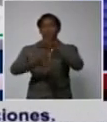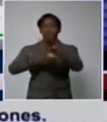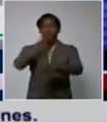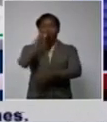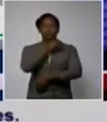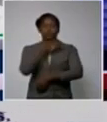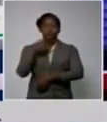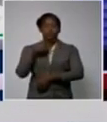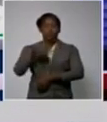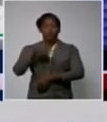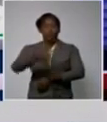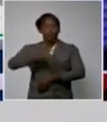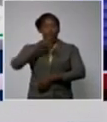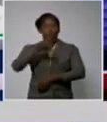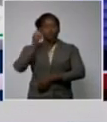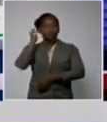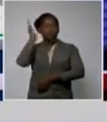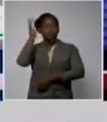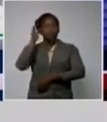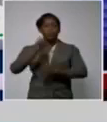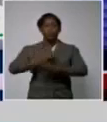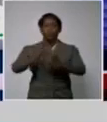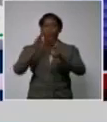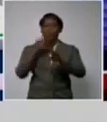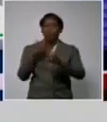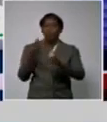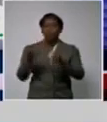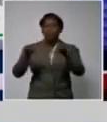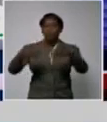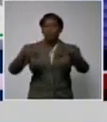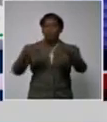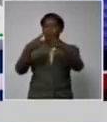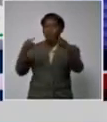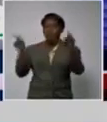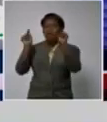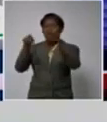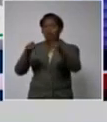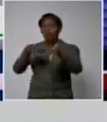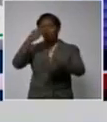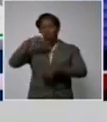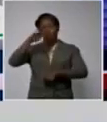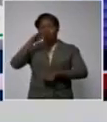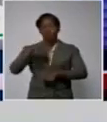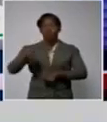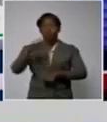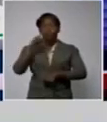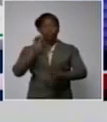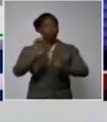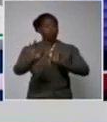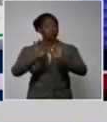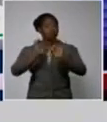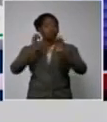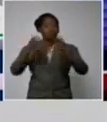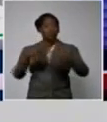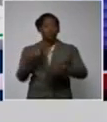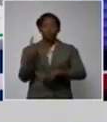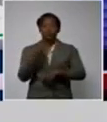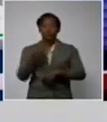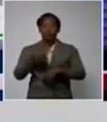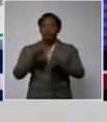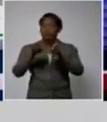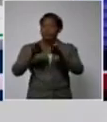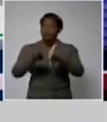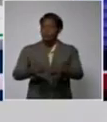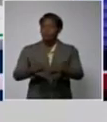esta conferencia de prensa sobre el comportamiento de la COVID-19 en el territorio nacional, pero nosotros nos vamos a